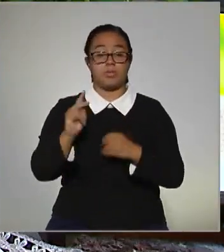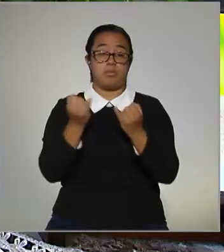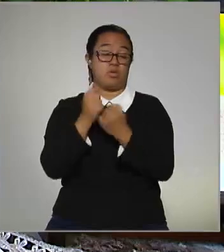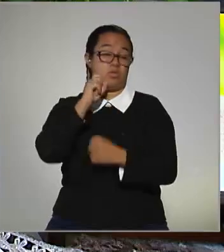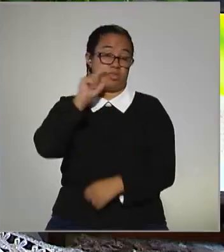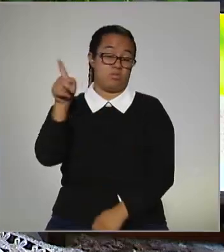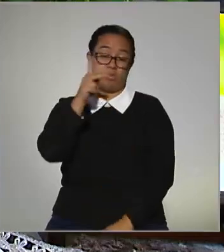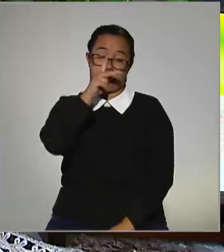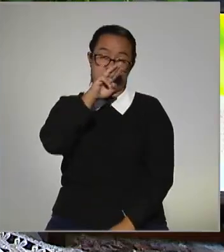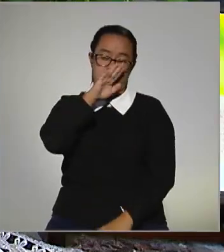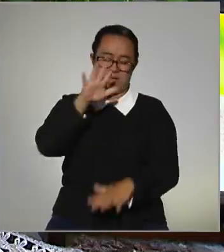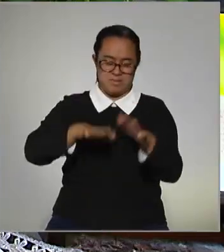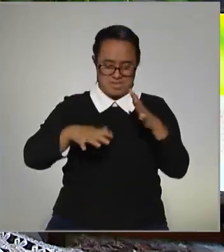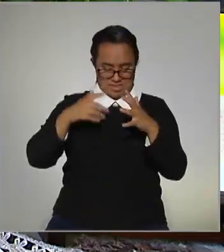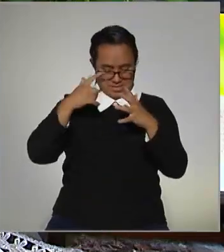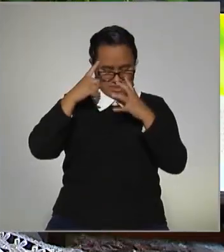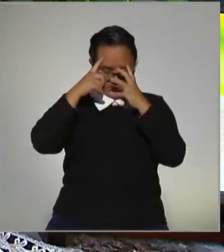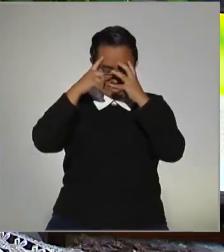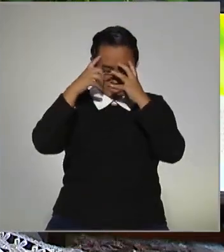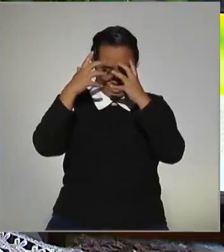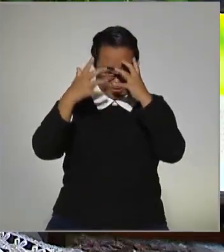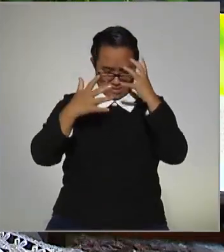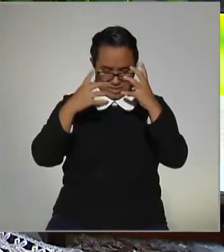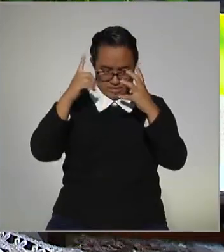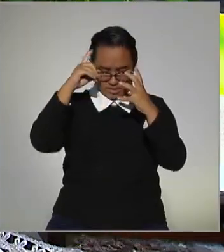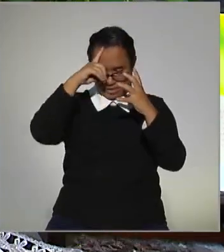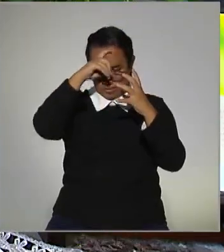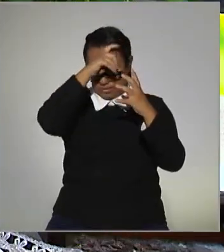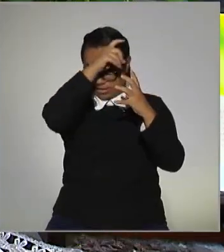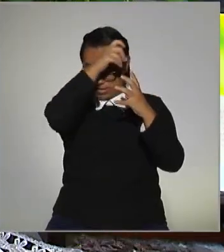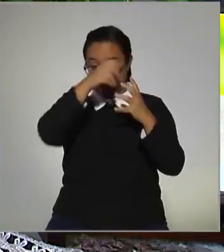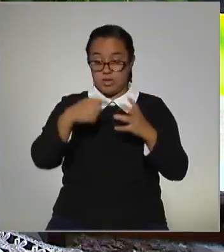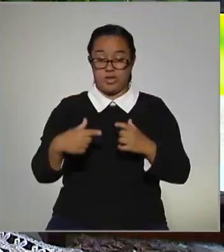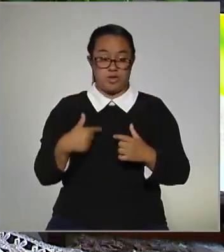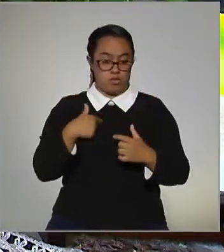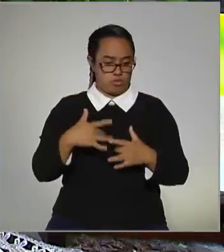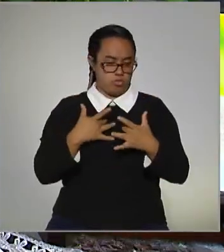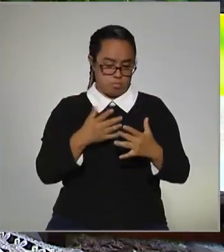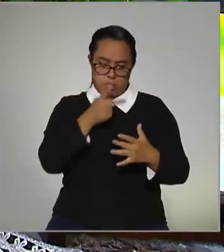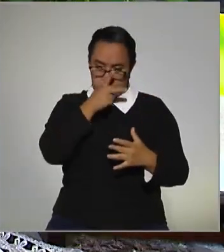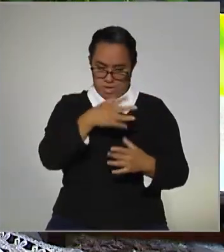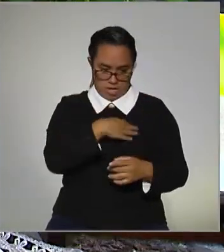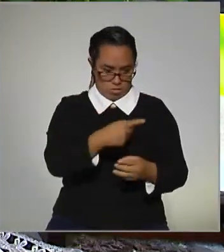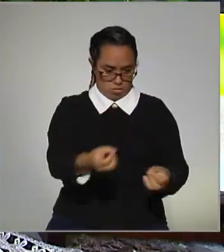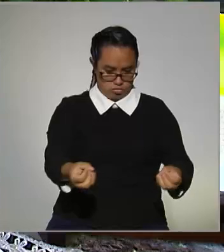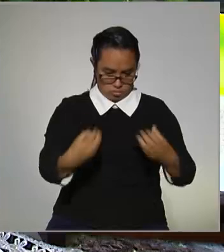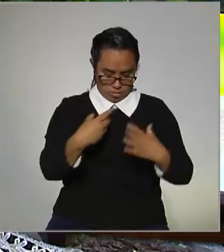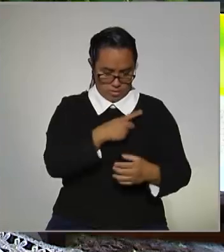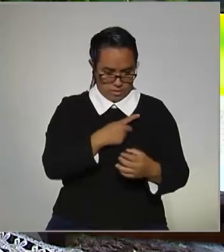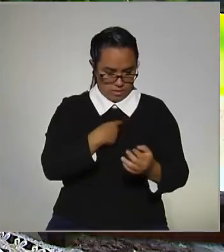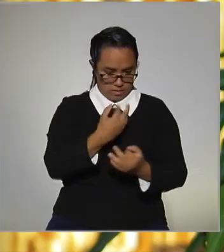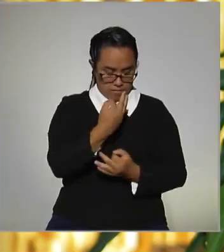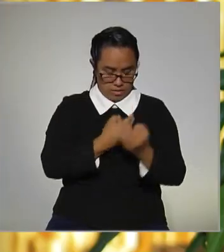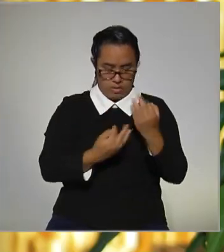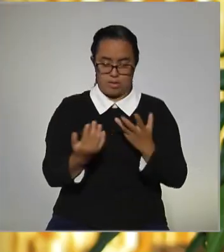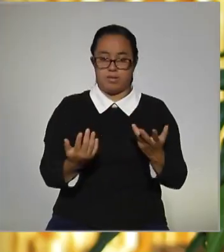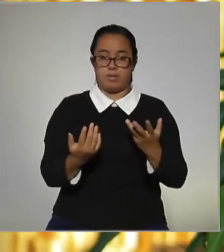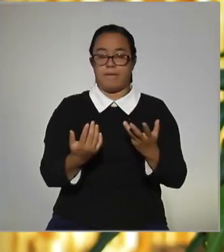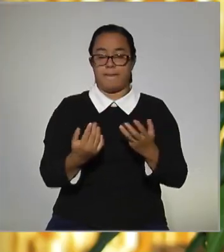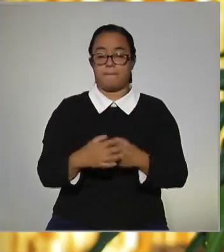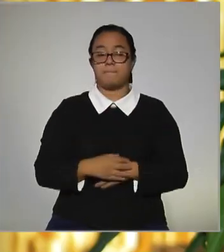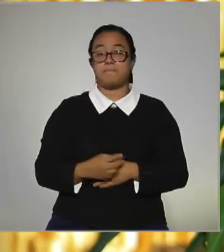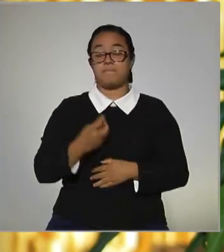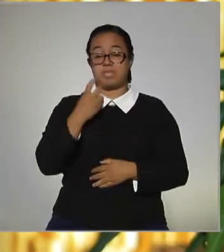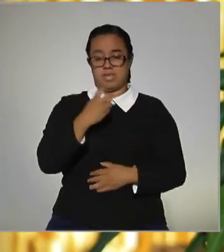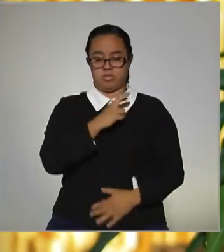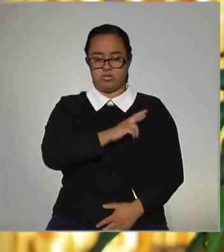a veces nos frustran, no dándonos todo lo que sentimos merecer, ¿no? Generalmente el resentimiento tiene de